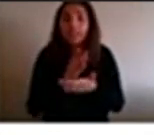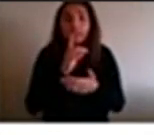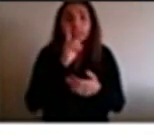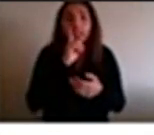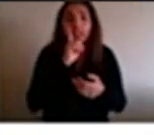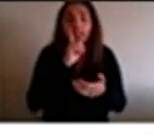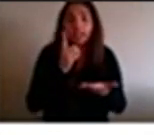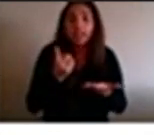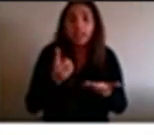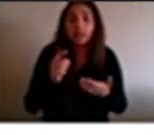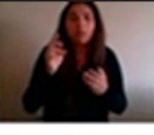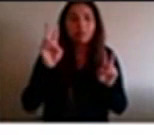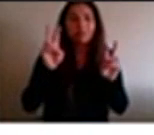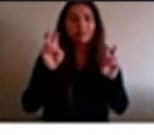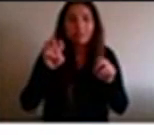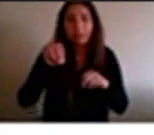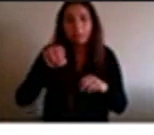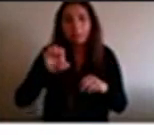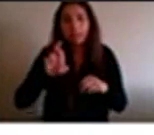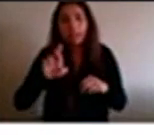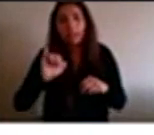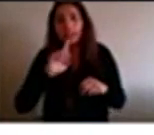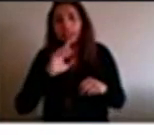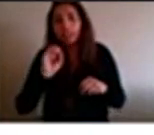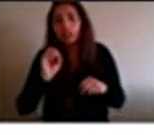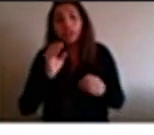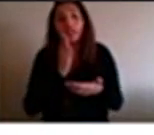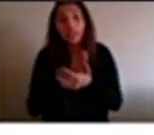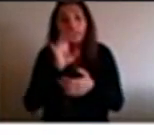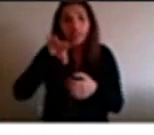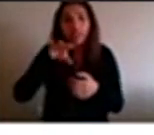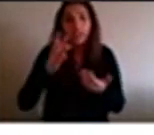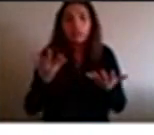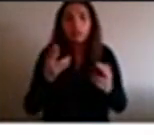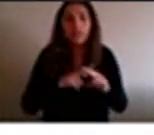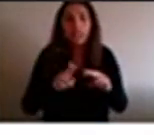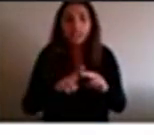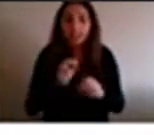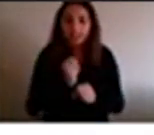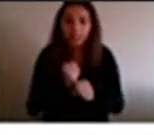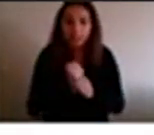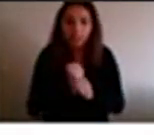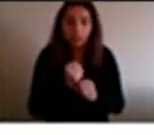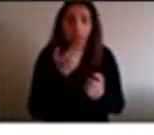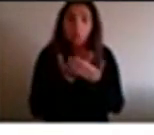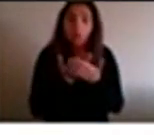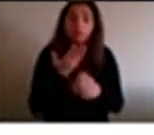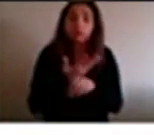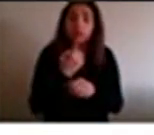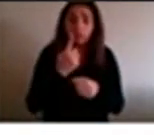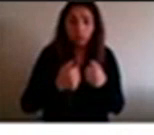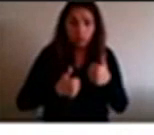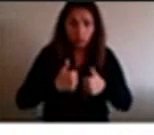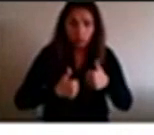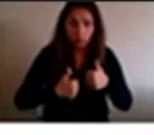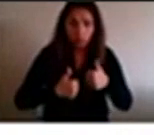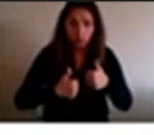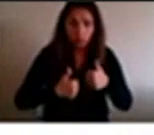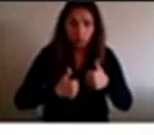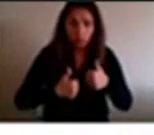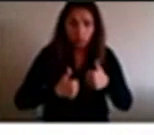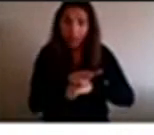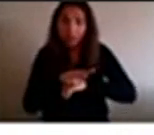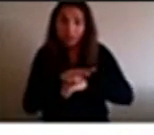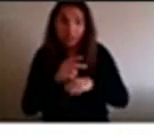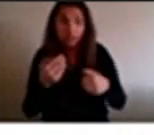cumplen con los requisitos y en casos de concursos de carrera administrativa se debe garantizar que la